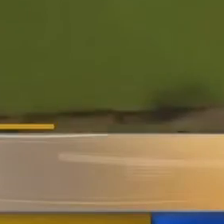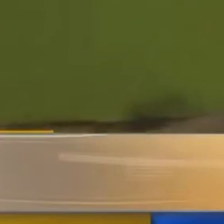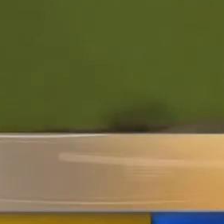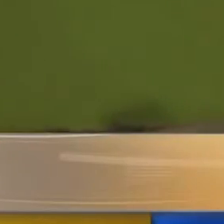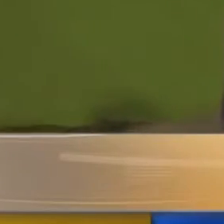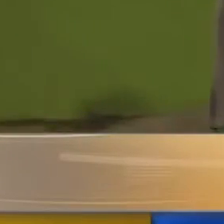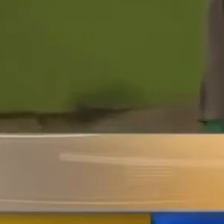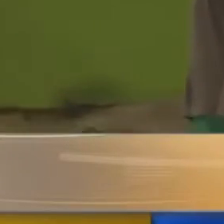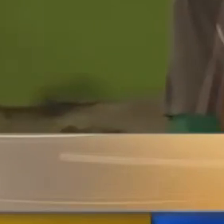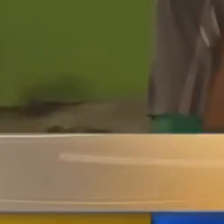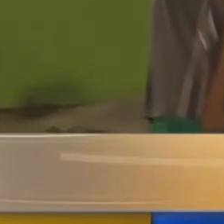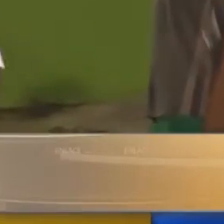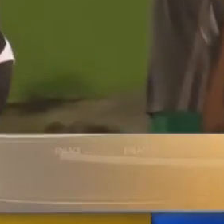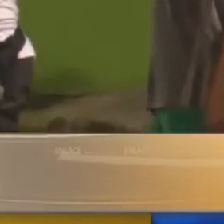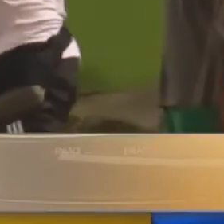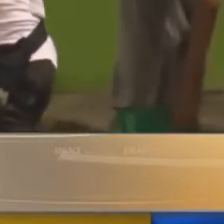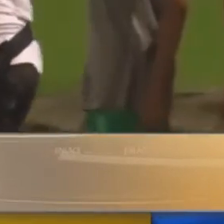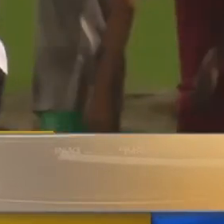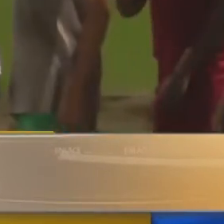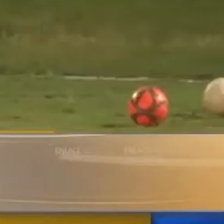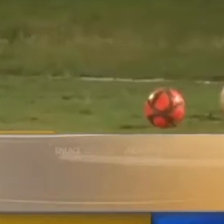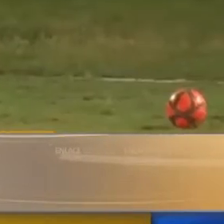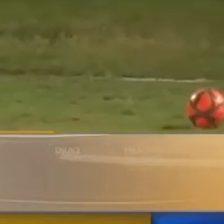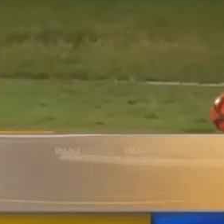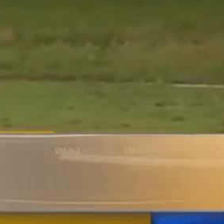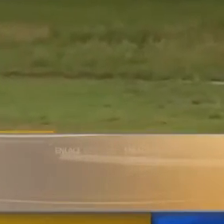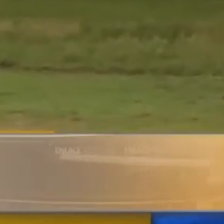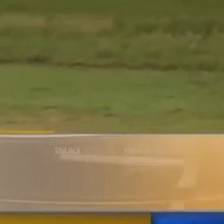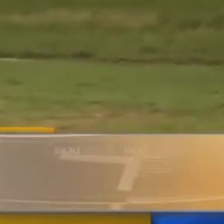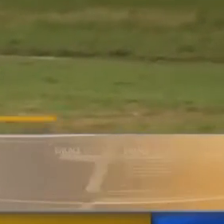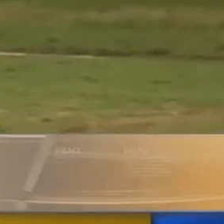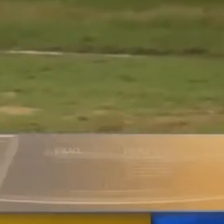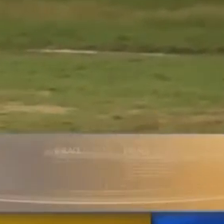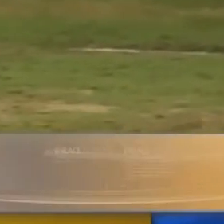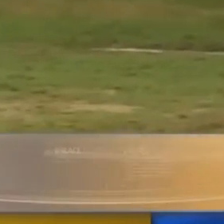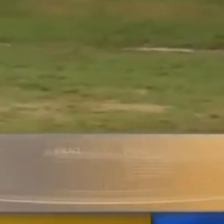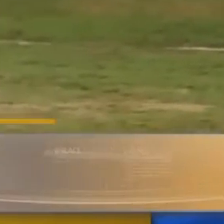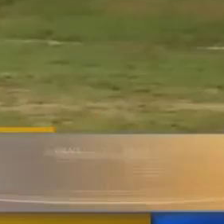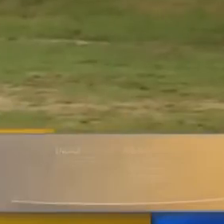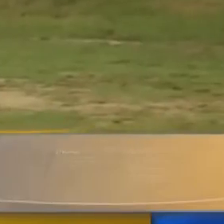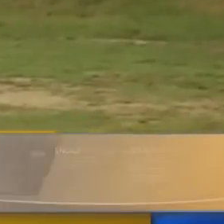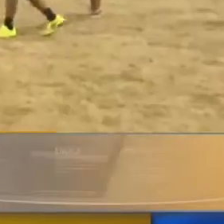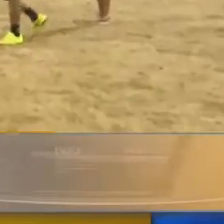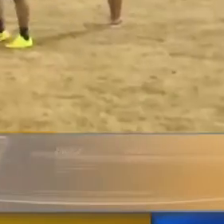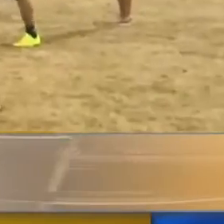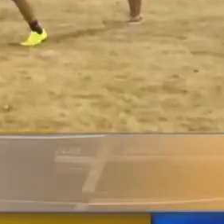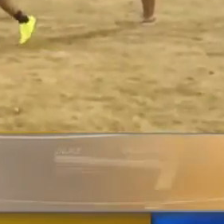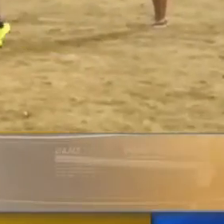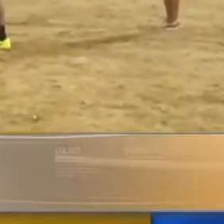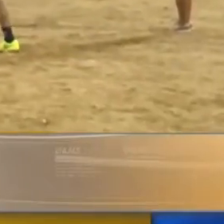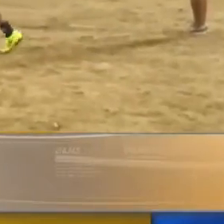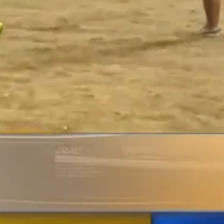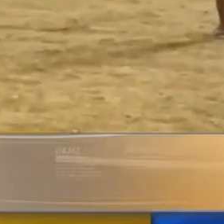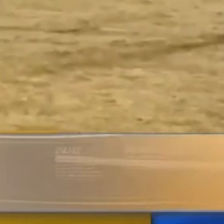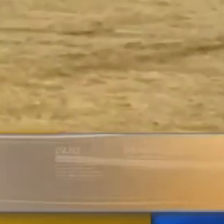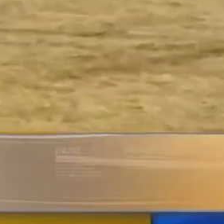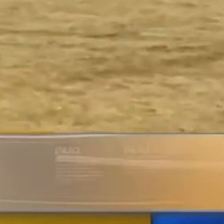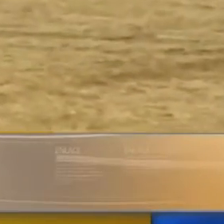en los deportes moises el camión estrada toda una vida dedicada al fútbol ahora en el club polo negro forma los futuros futbolistas